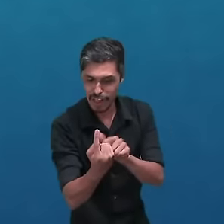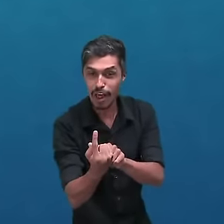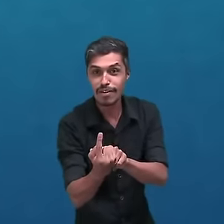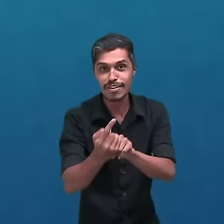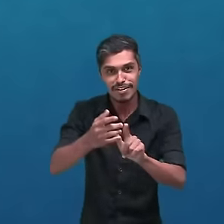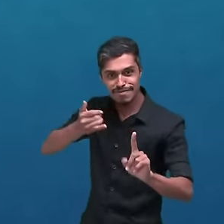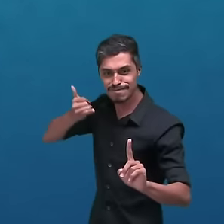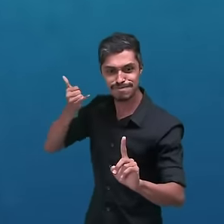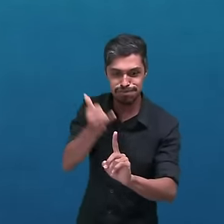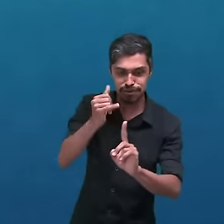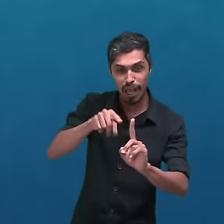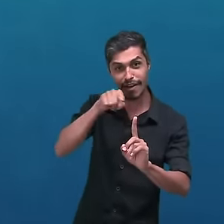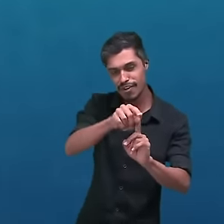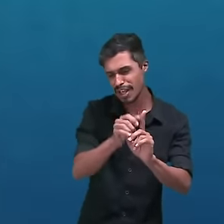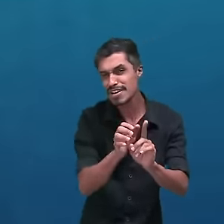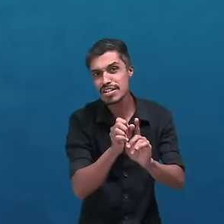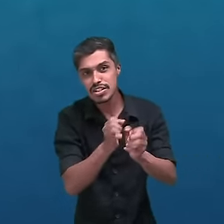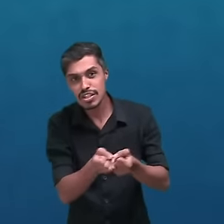Ay, Jesús.